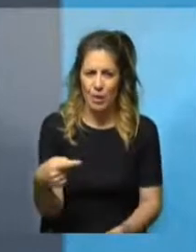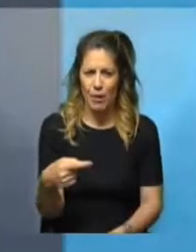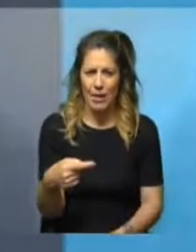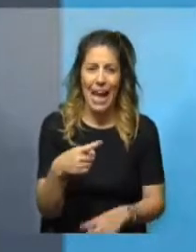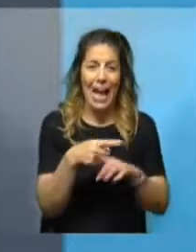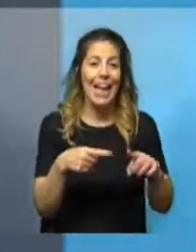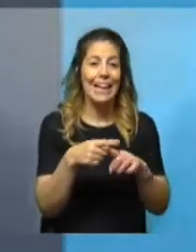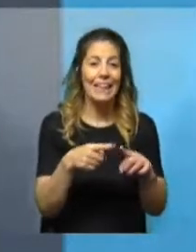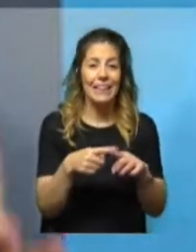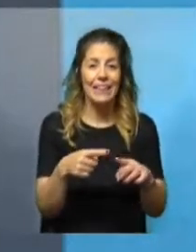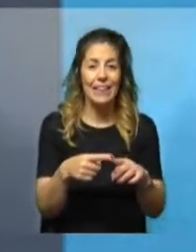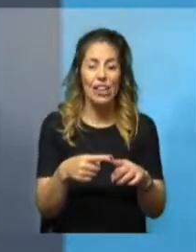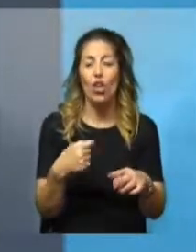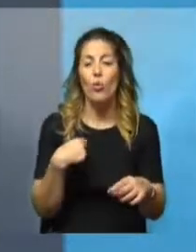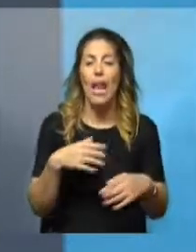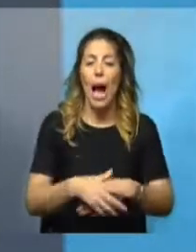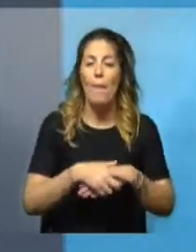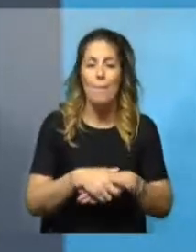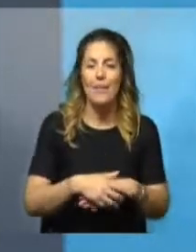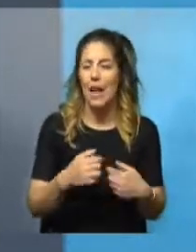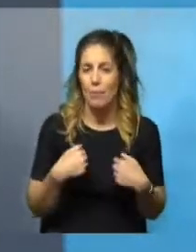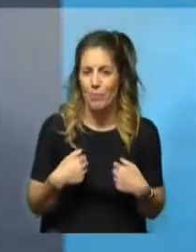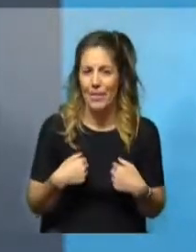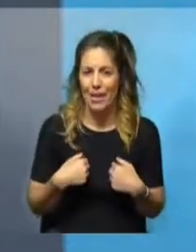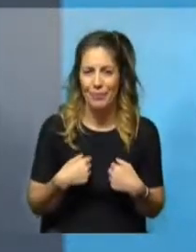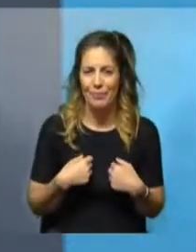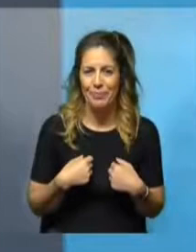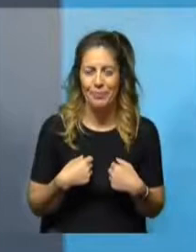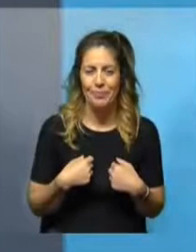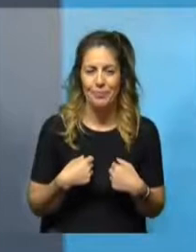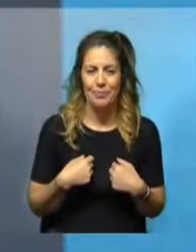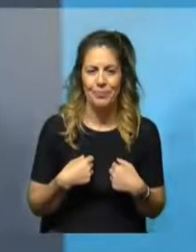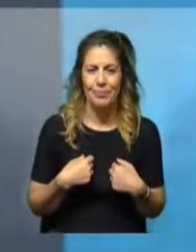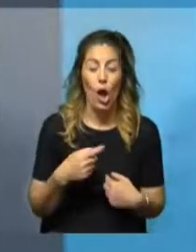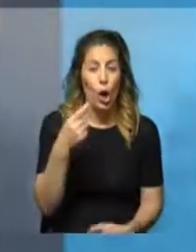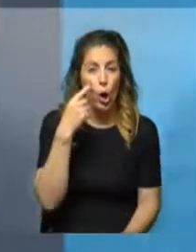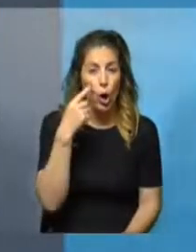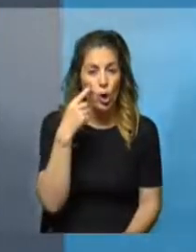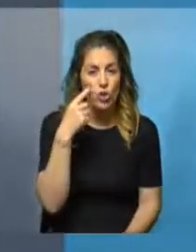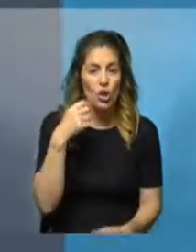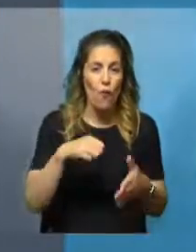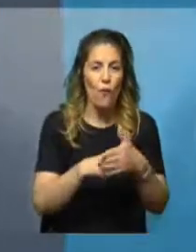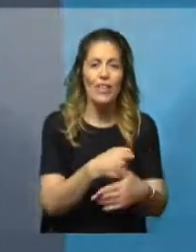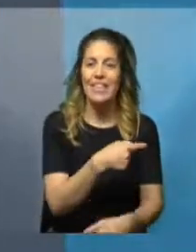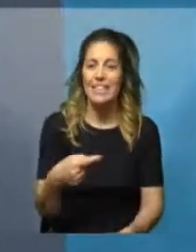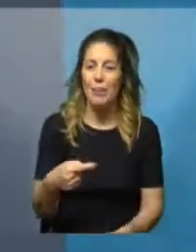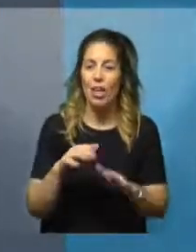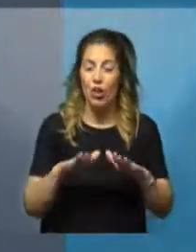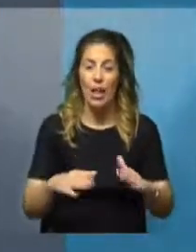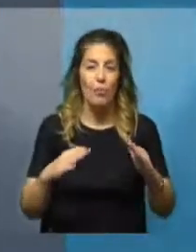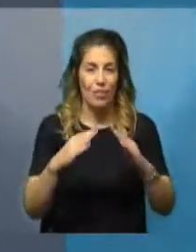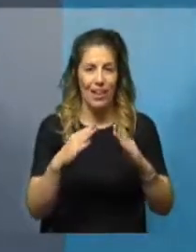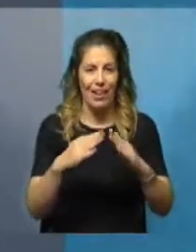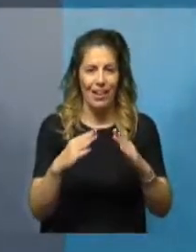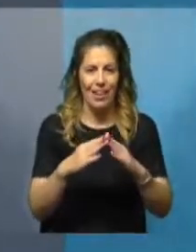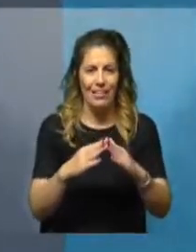de una de una muy muy amiga mía y nada y lo conocí creo un fin de semana que nos quedamos en la casa y fue como